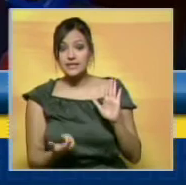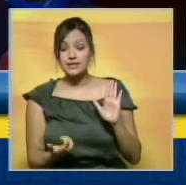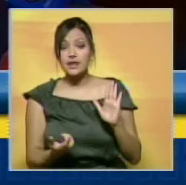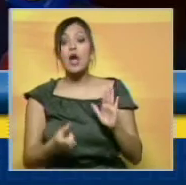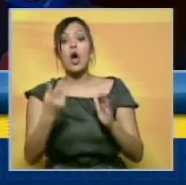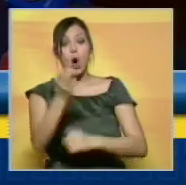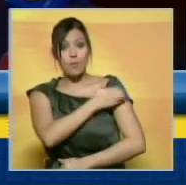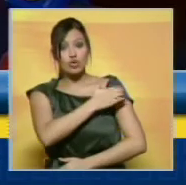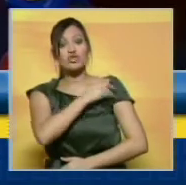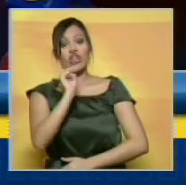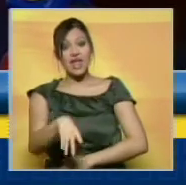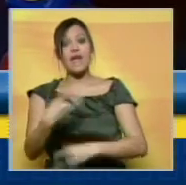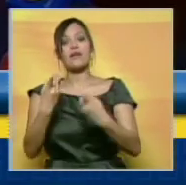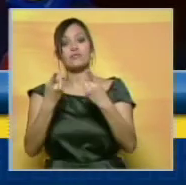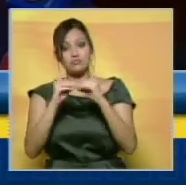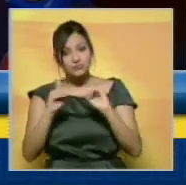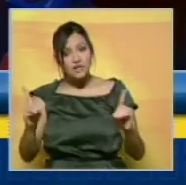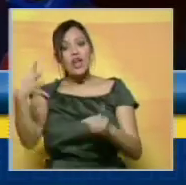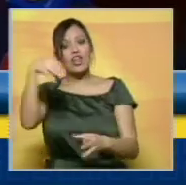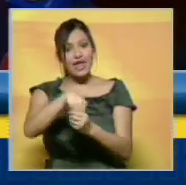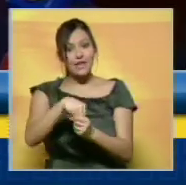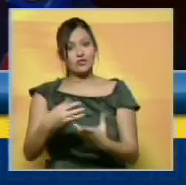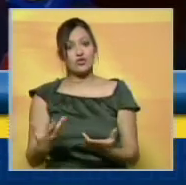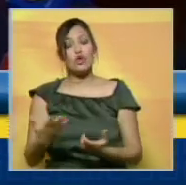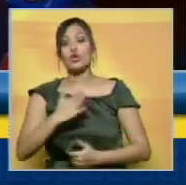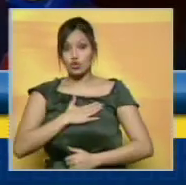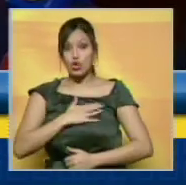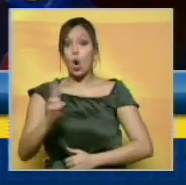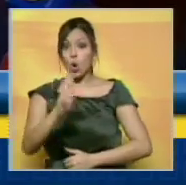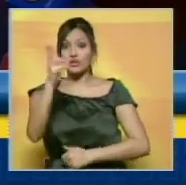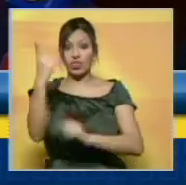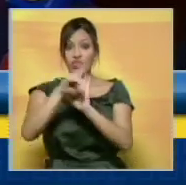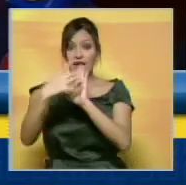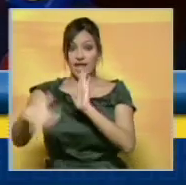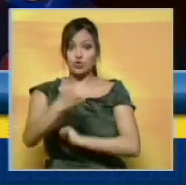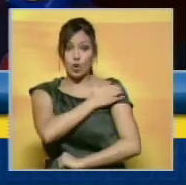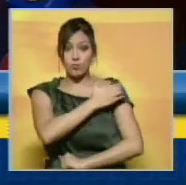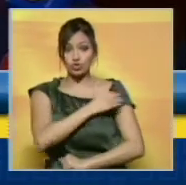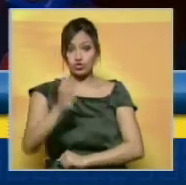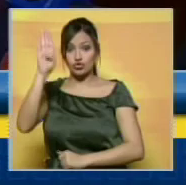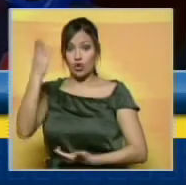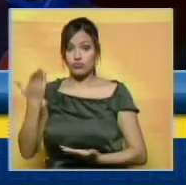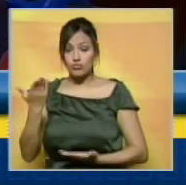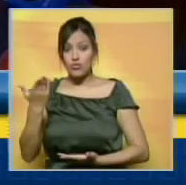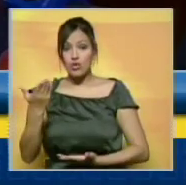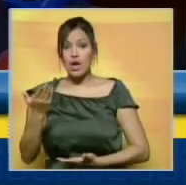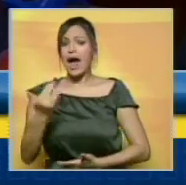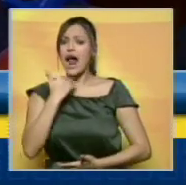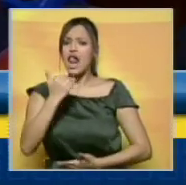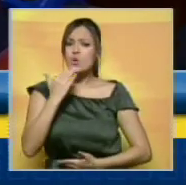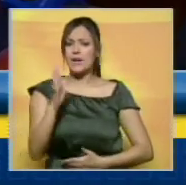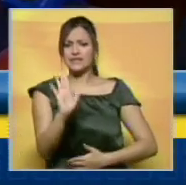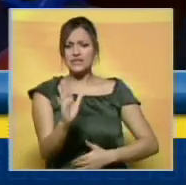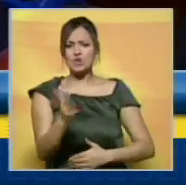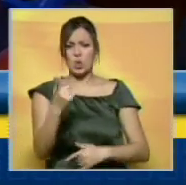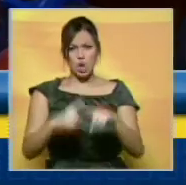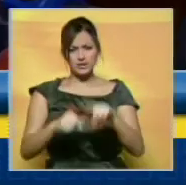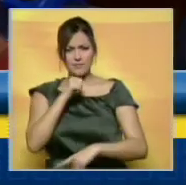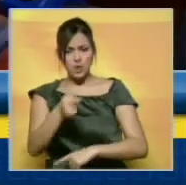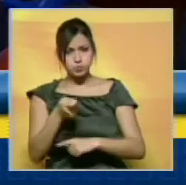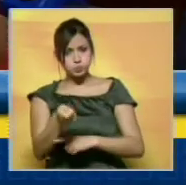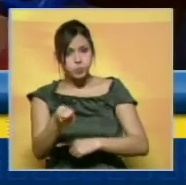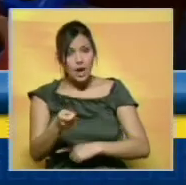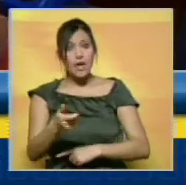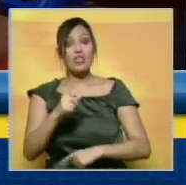existir oposición. Y nosotros hicimos uso de ese derecho de oposición. Nosotros no hicimos uso de cuestiones irritables que